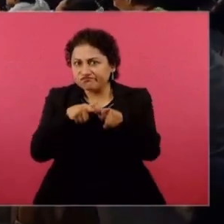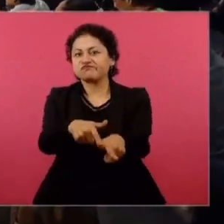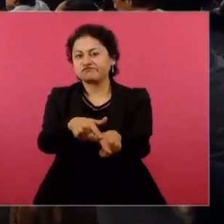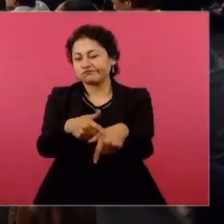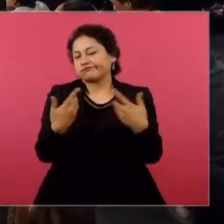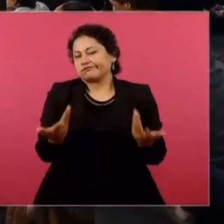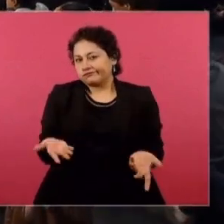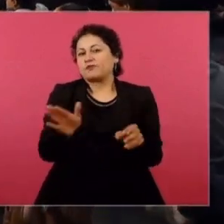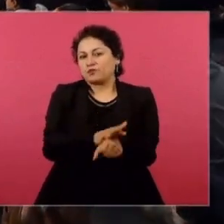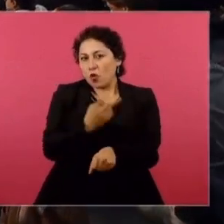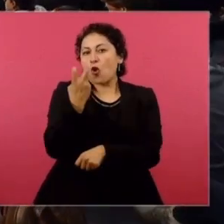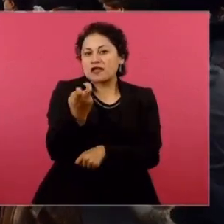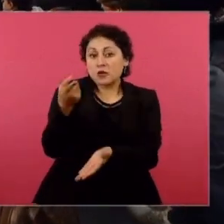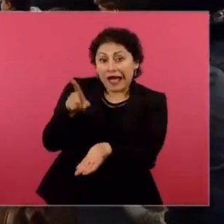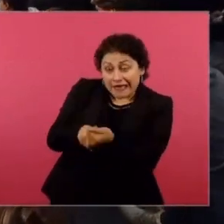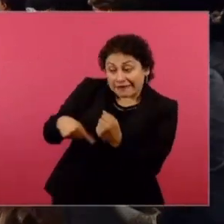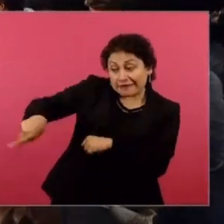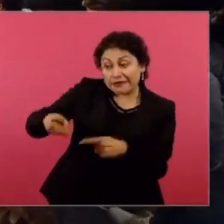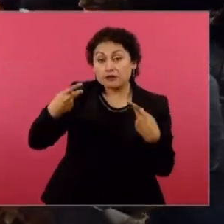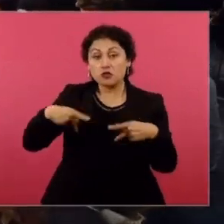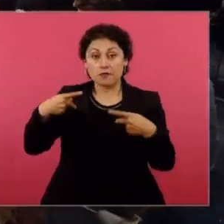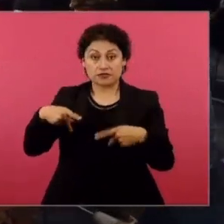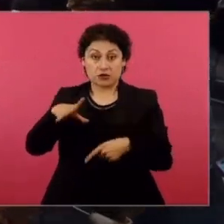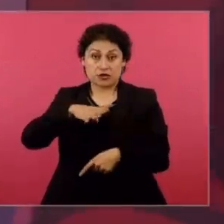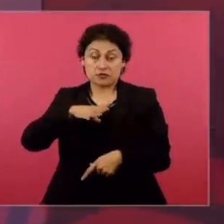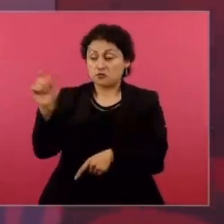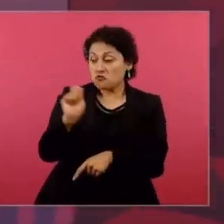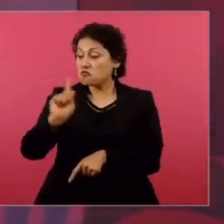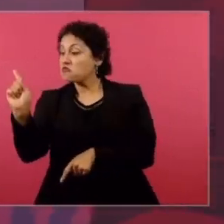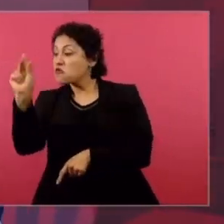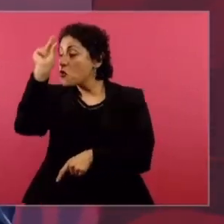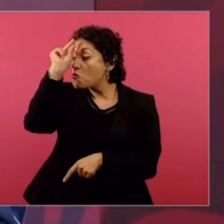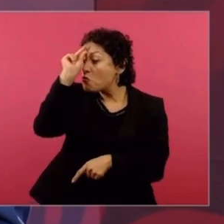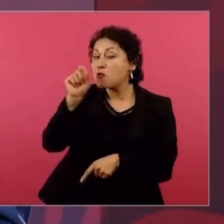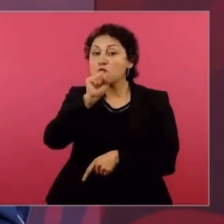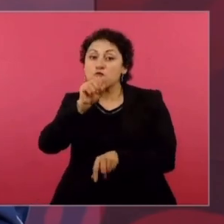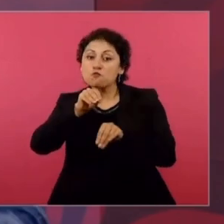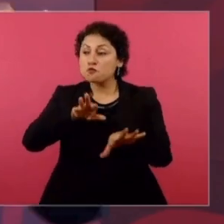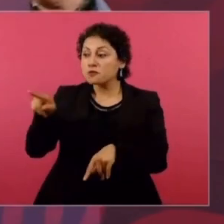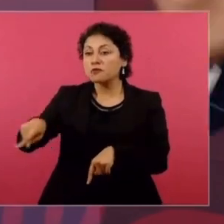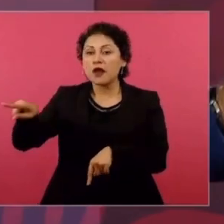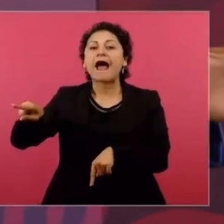sus intelectuales orgánicos, expertos, publicistas, les